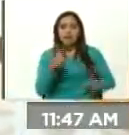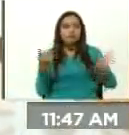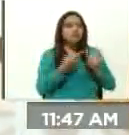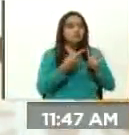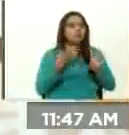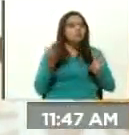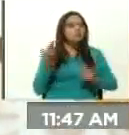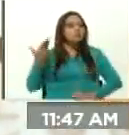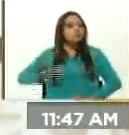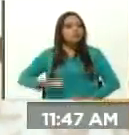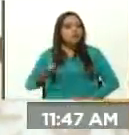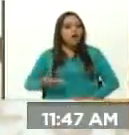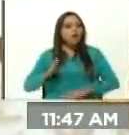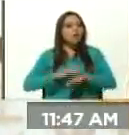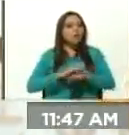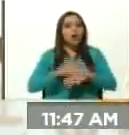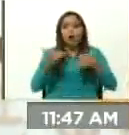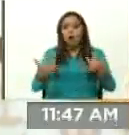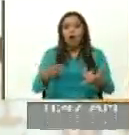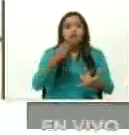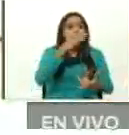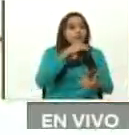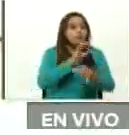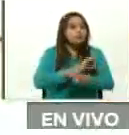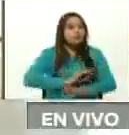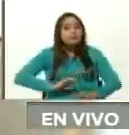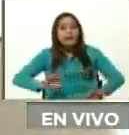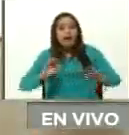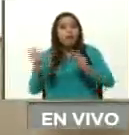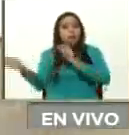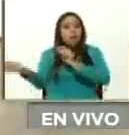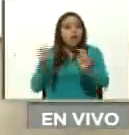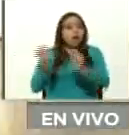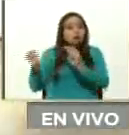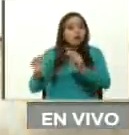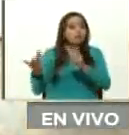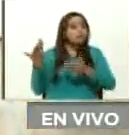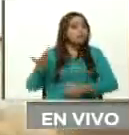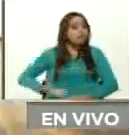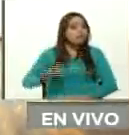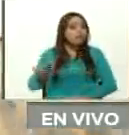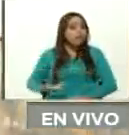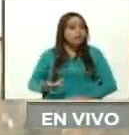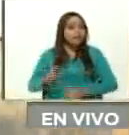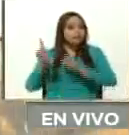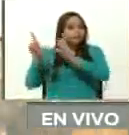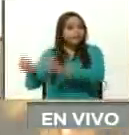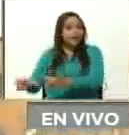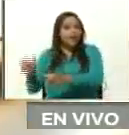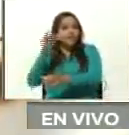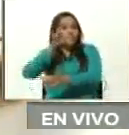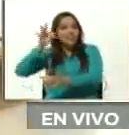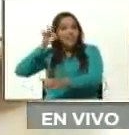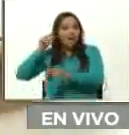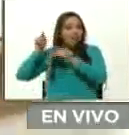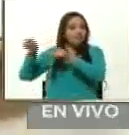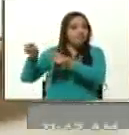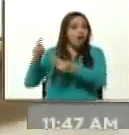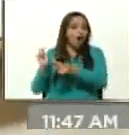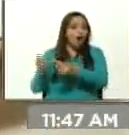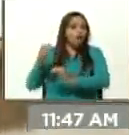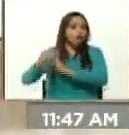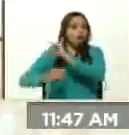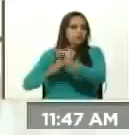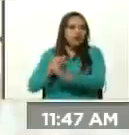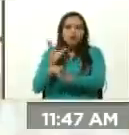importante, pues hasta ahora no ha habido ningún diálogo significativo con la Fiscalía de la Corte y el principio